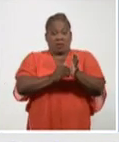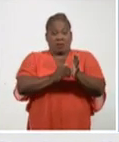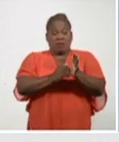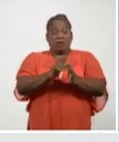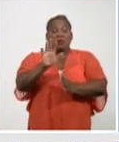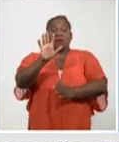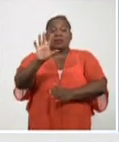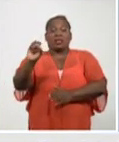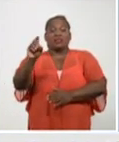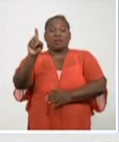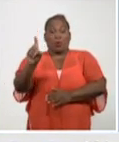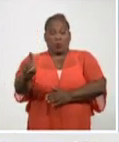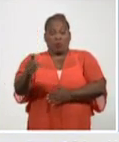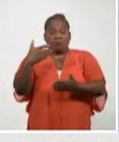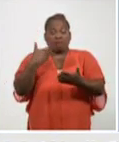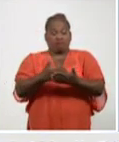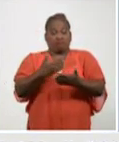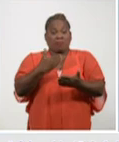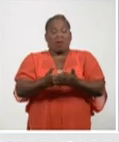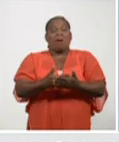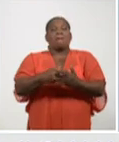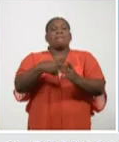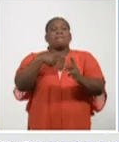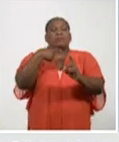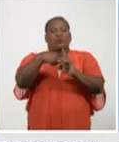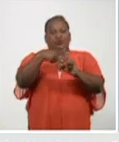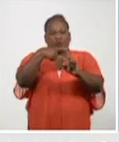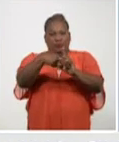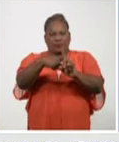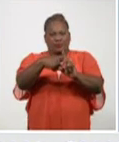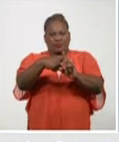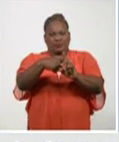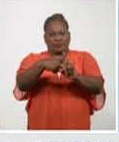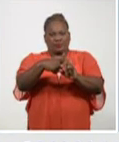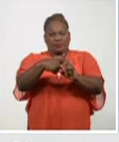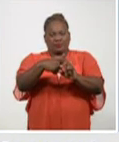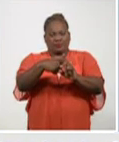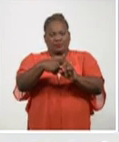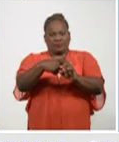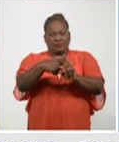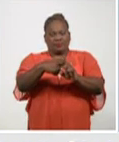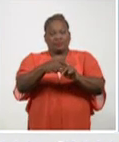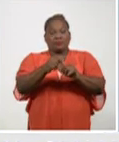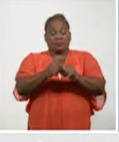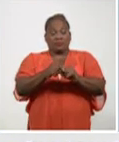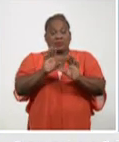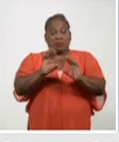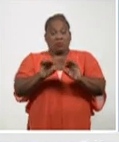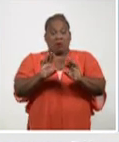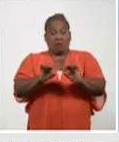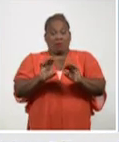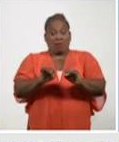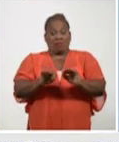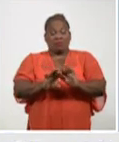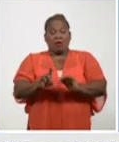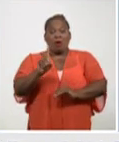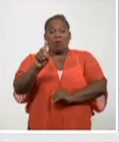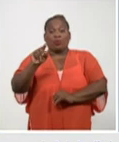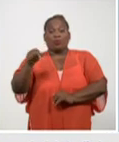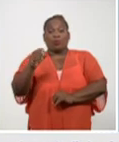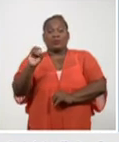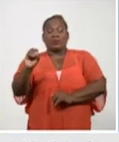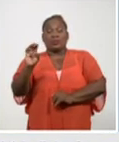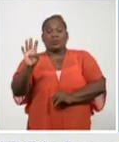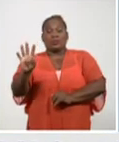17.501 muestras que resultaron positivas. En este caso, estamos hablando ya de que el